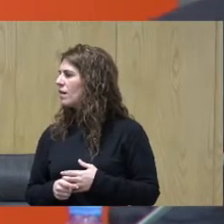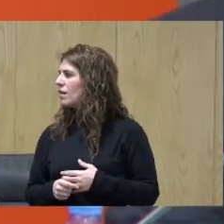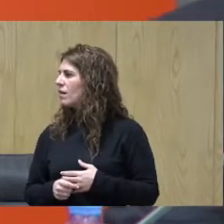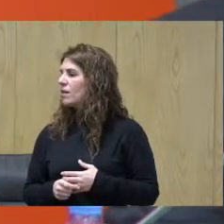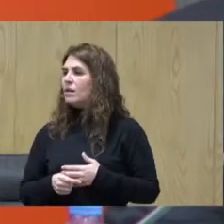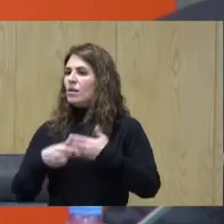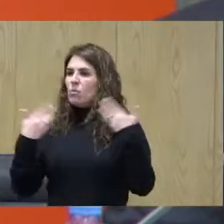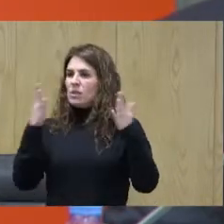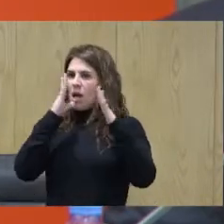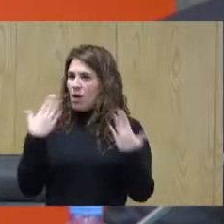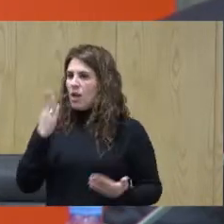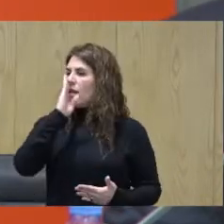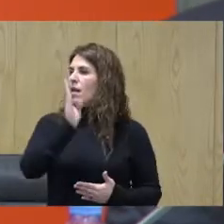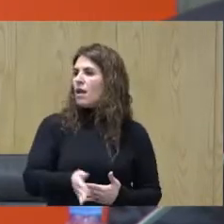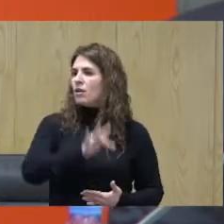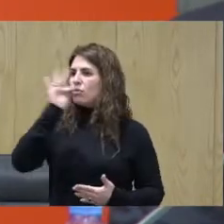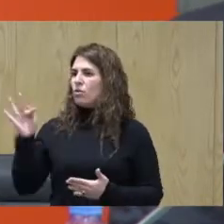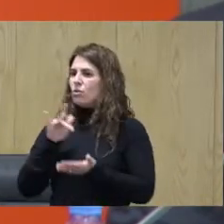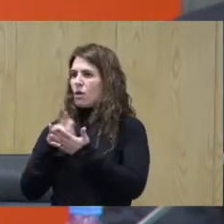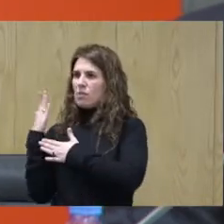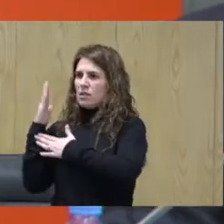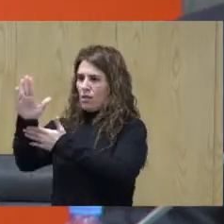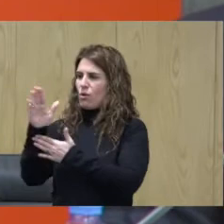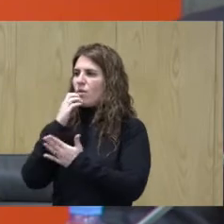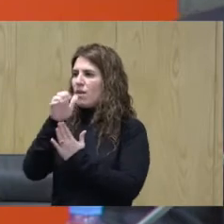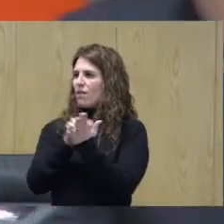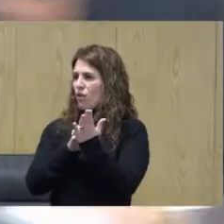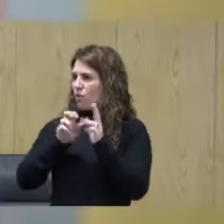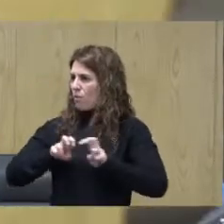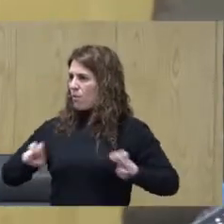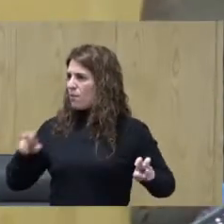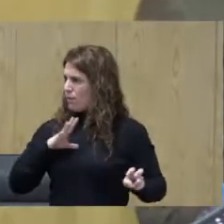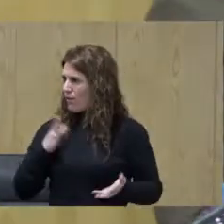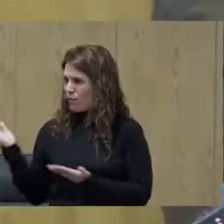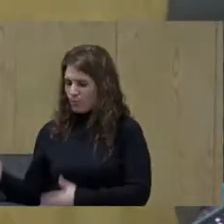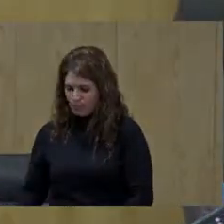Pues daríamos paso a la presentación. La siguiente mesa, por favor.